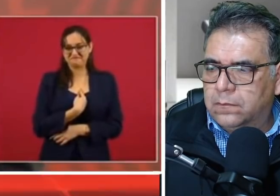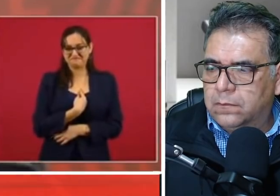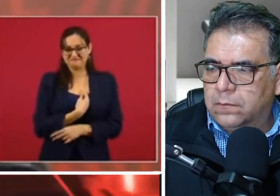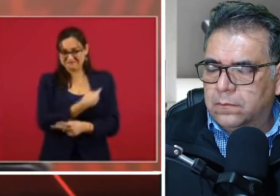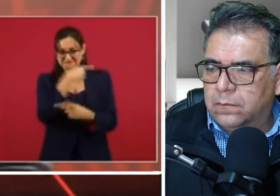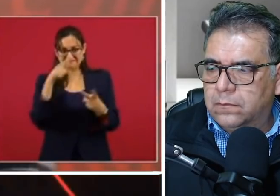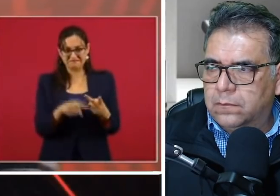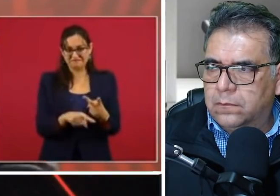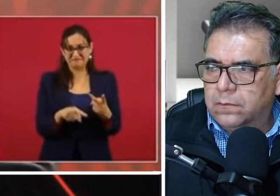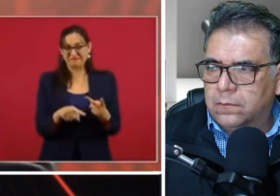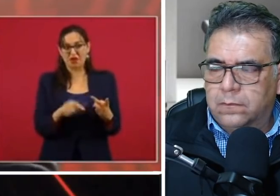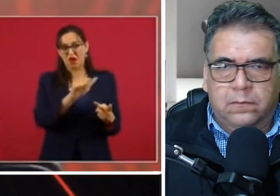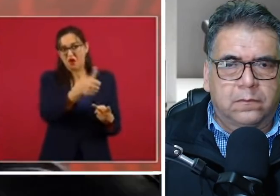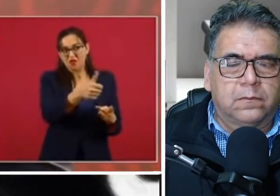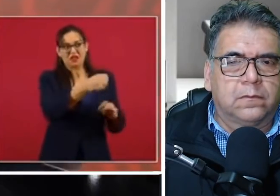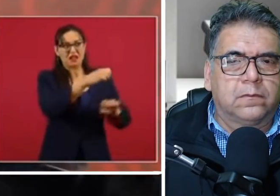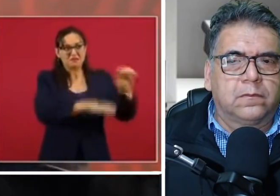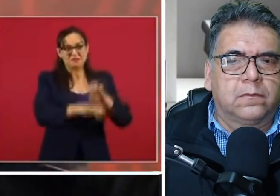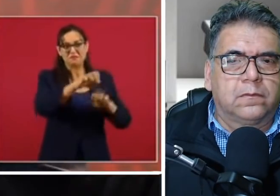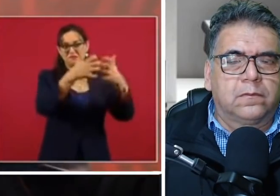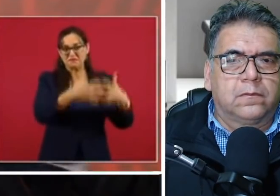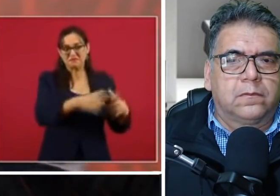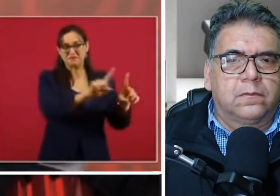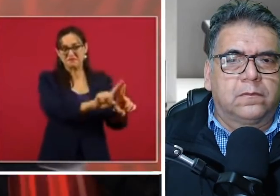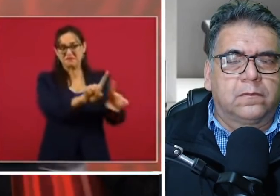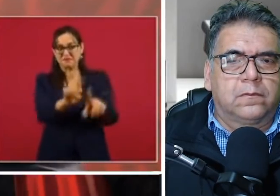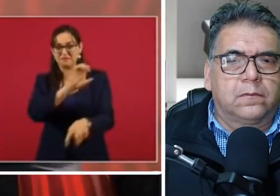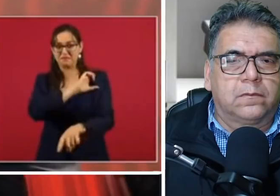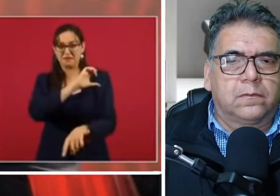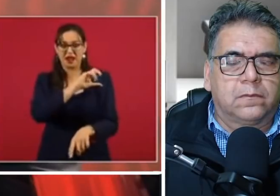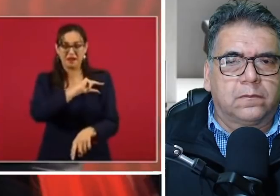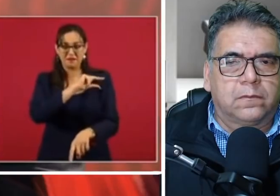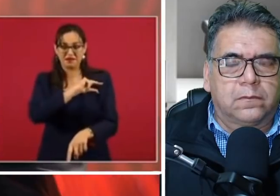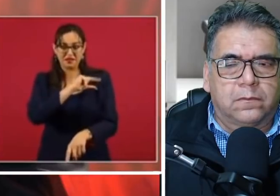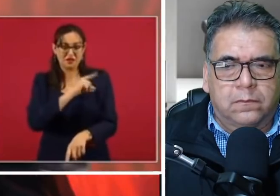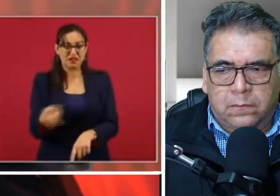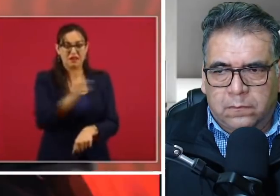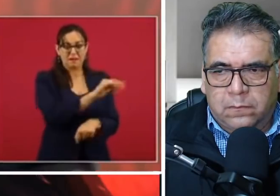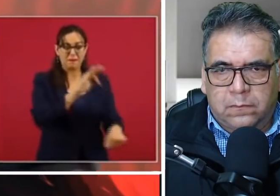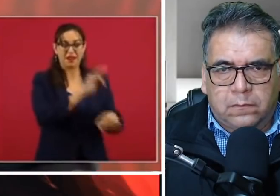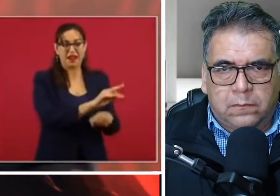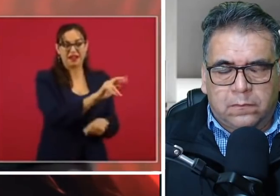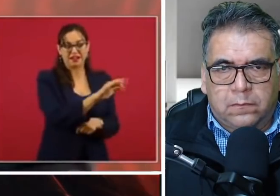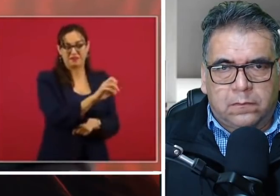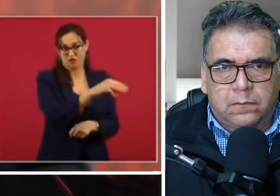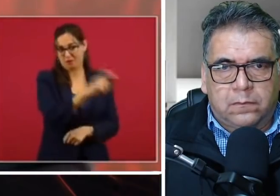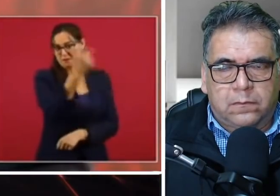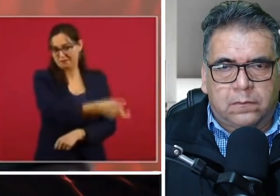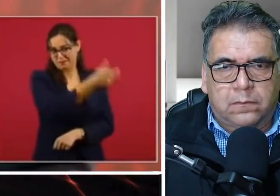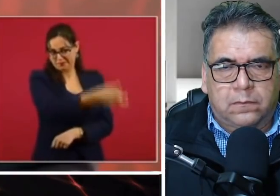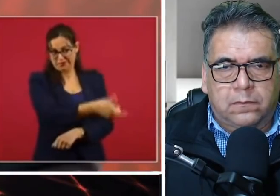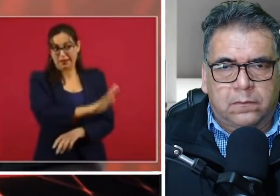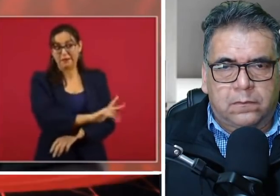me pagan las empresas que patrocinan al Reforma, a mí me pagan los